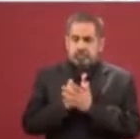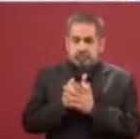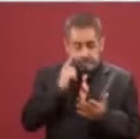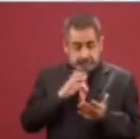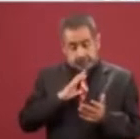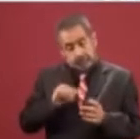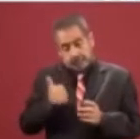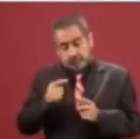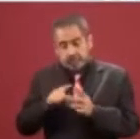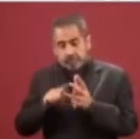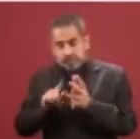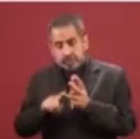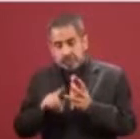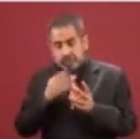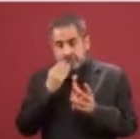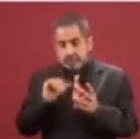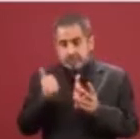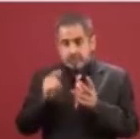otro detente.